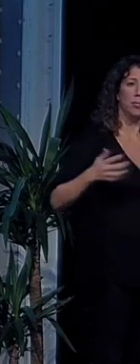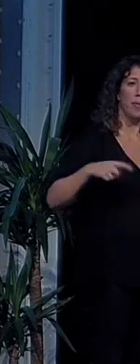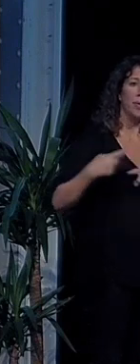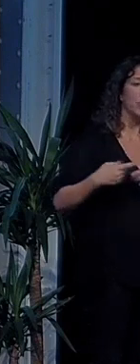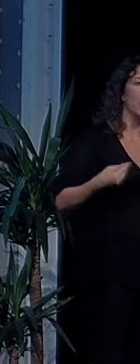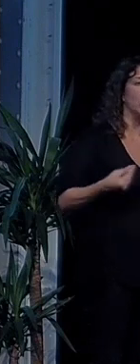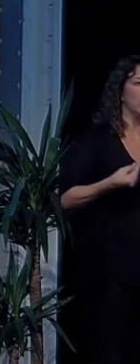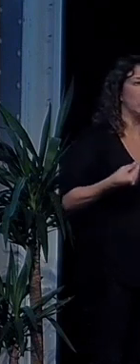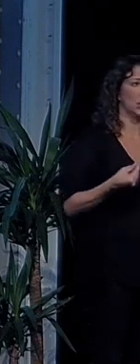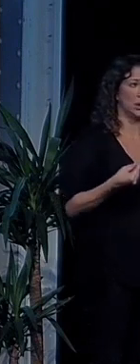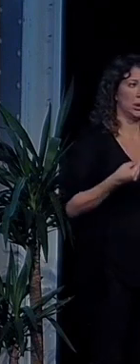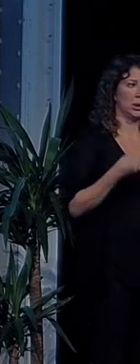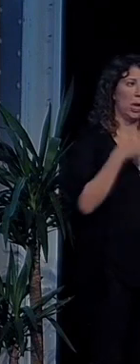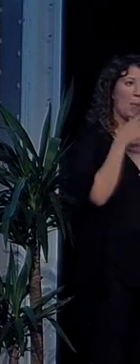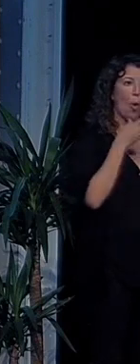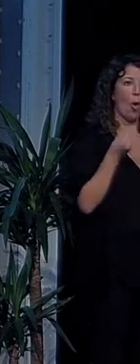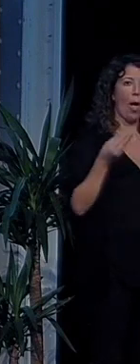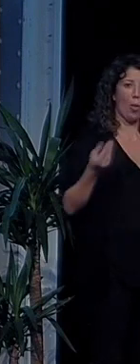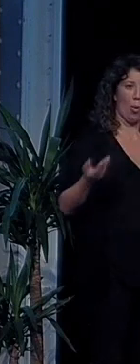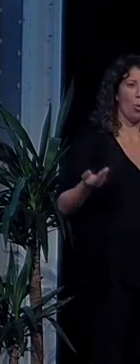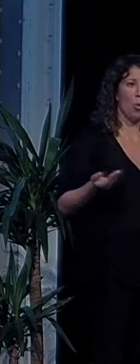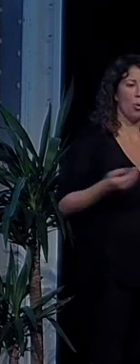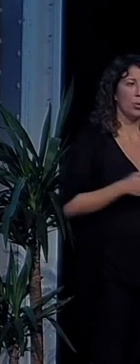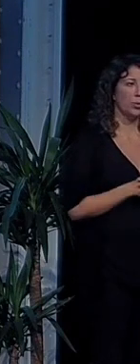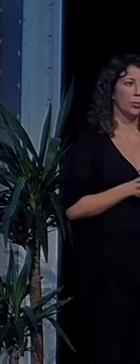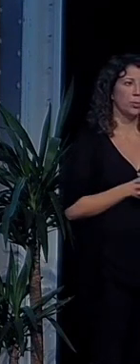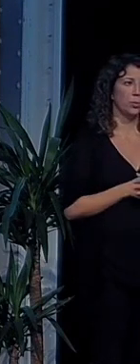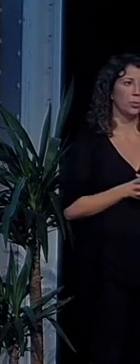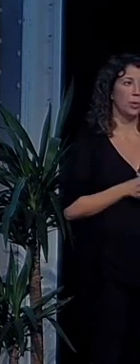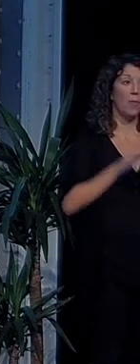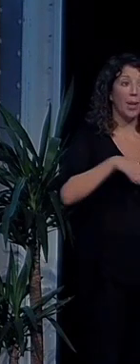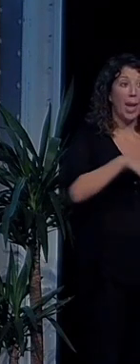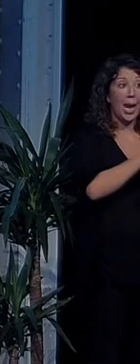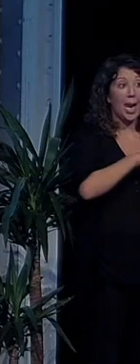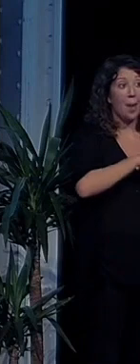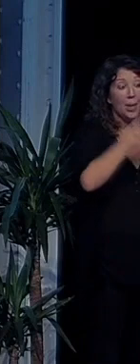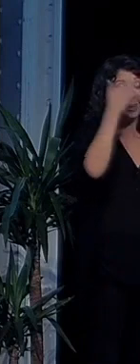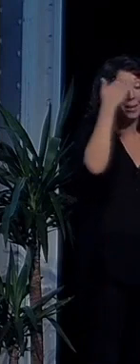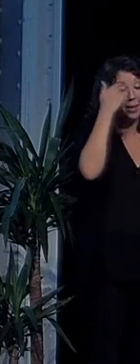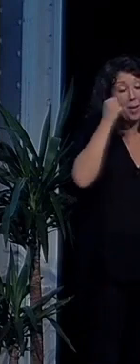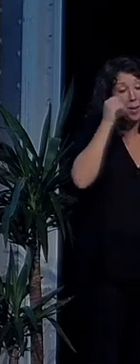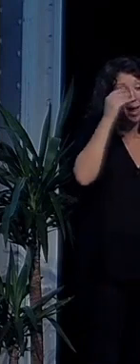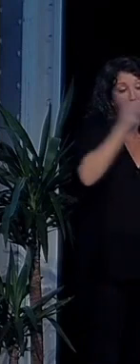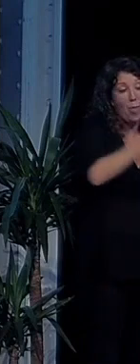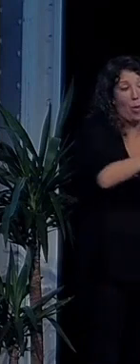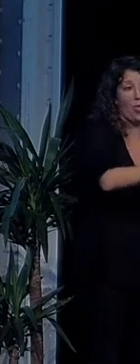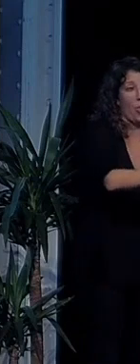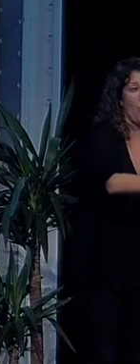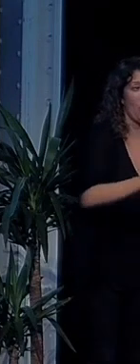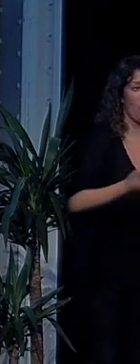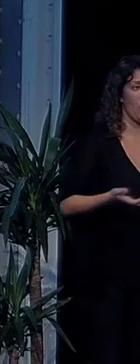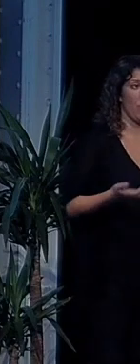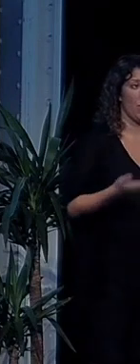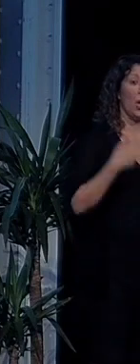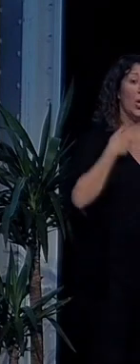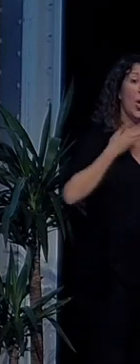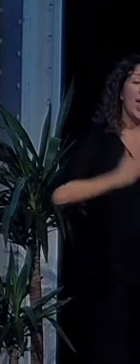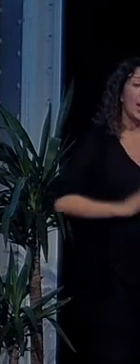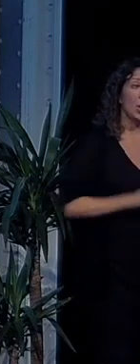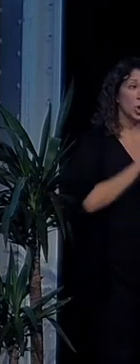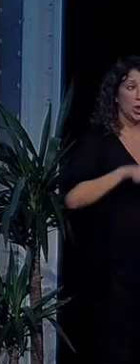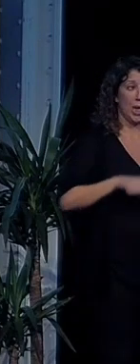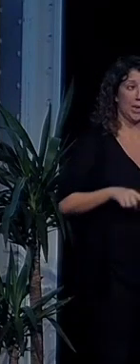cumplen. Y bueno, eso es la base, yo creo que la educación. Más que yo tengo